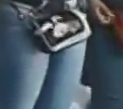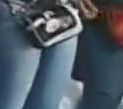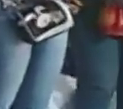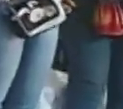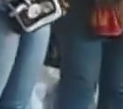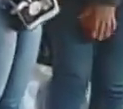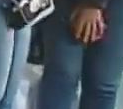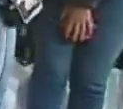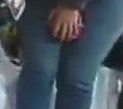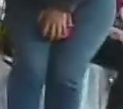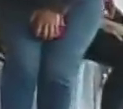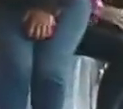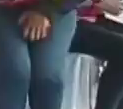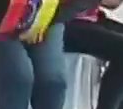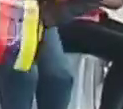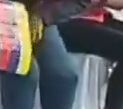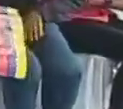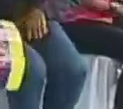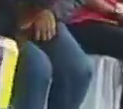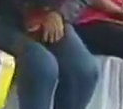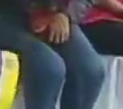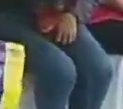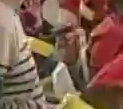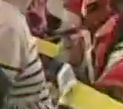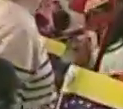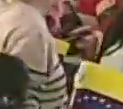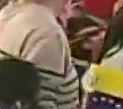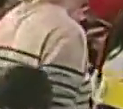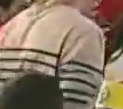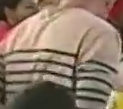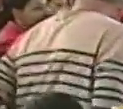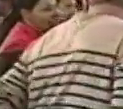este importante sector educativo.